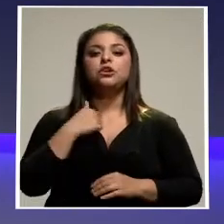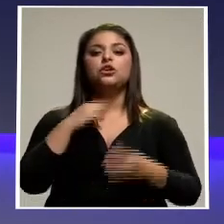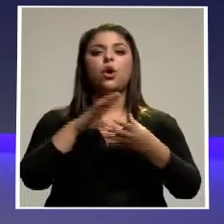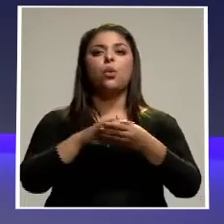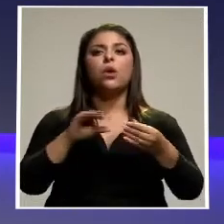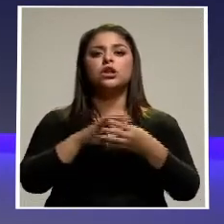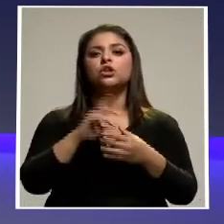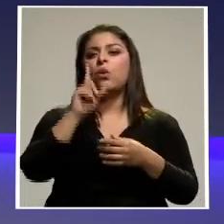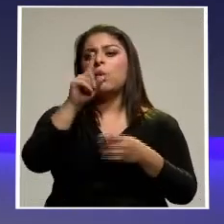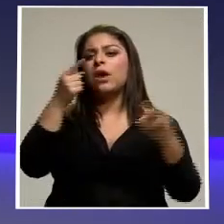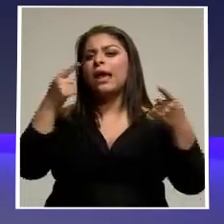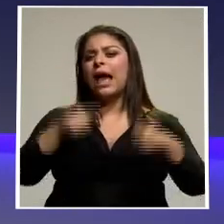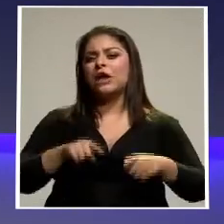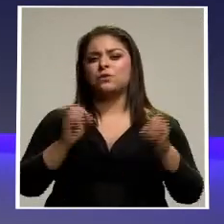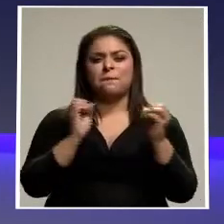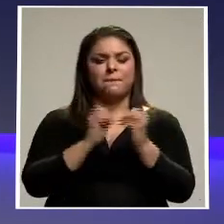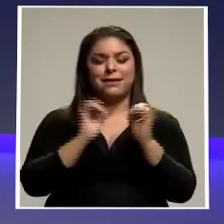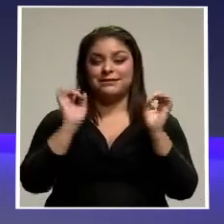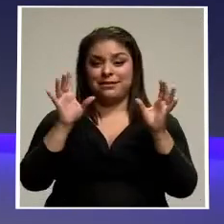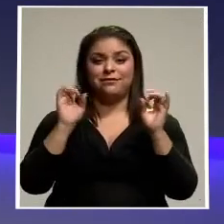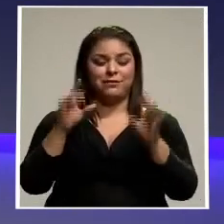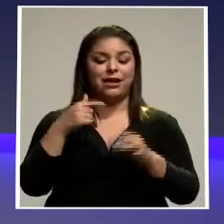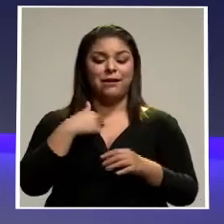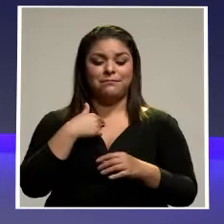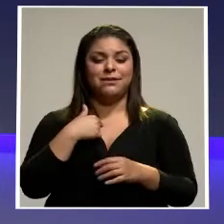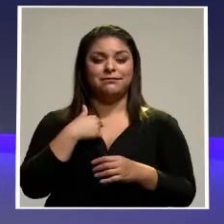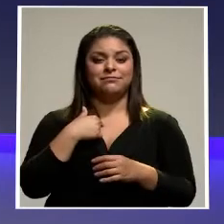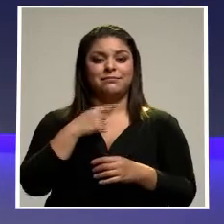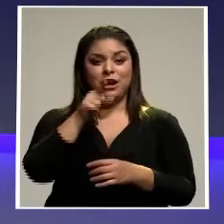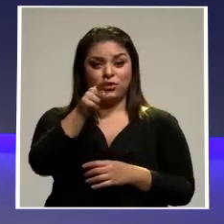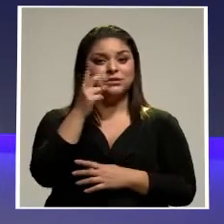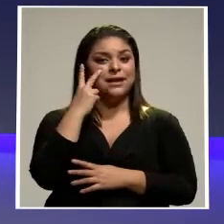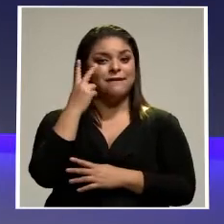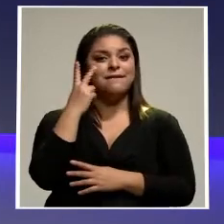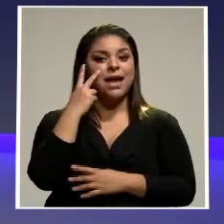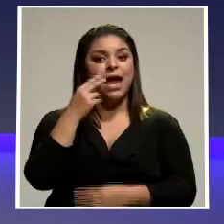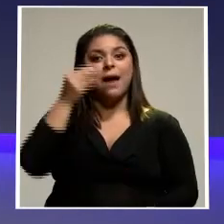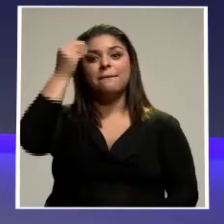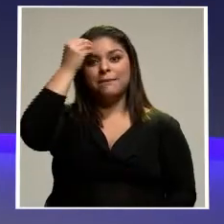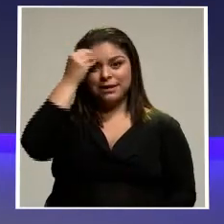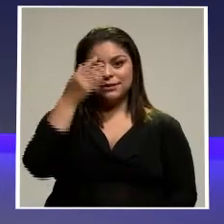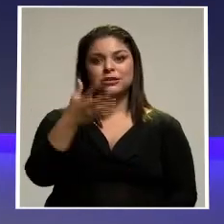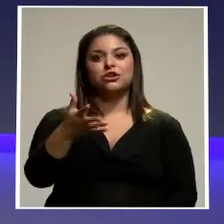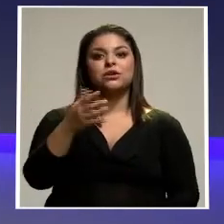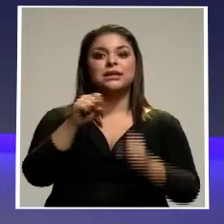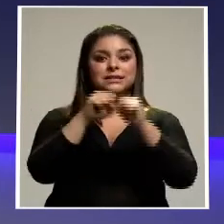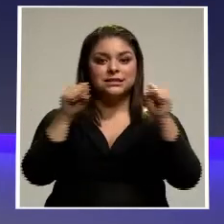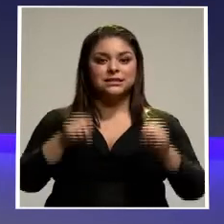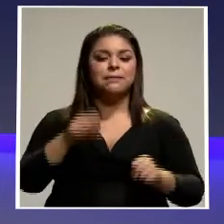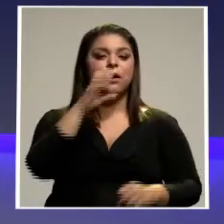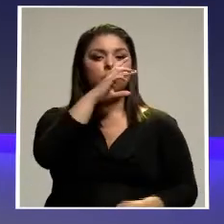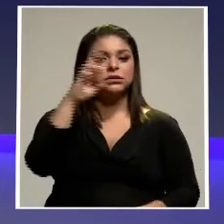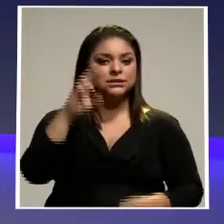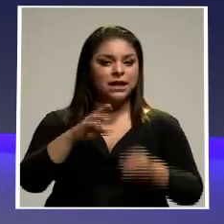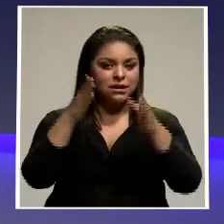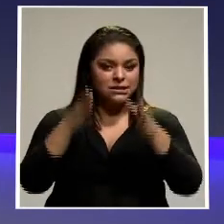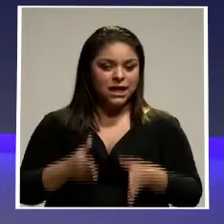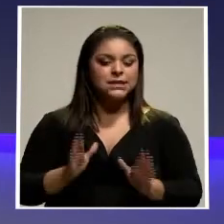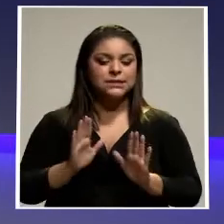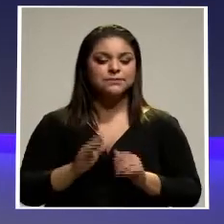los casos más dramáticos que me han tocado a mí para que usted vea la bendición del sistema costarricense. Una